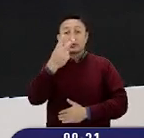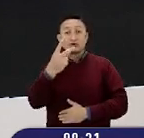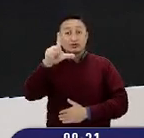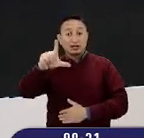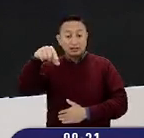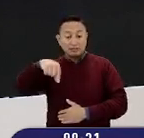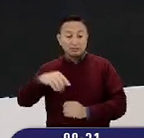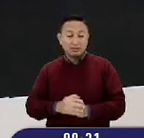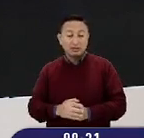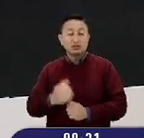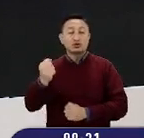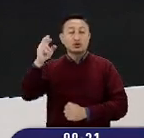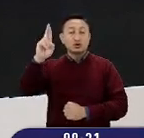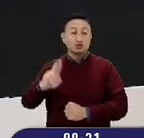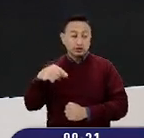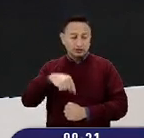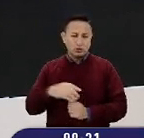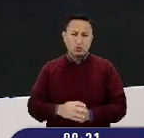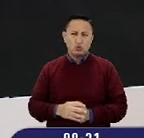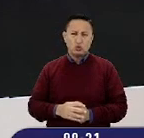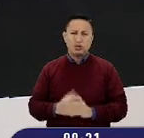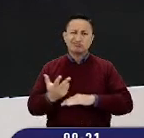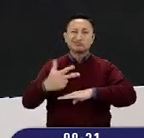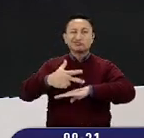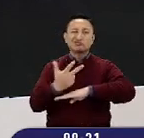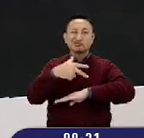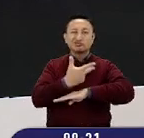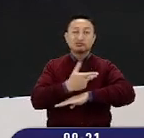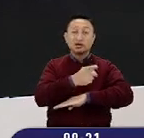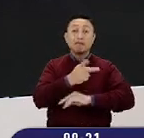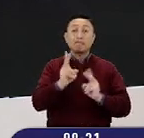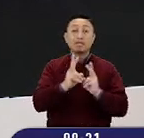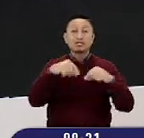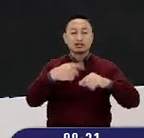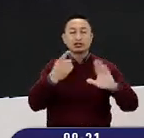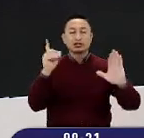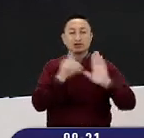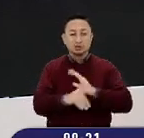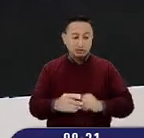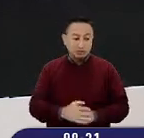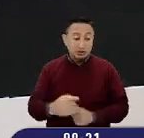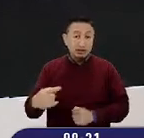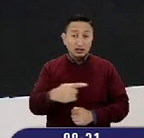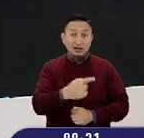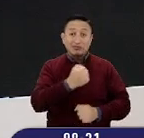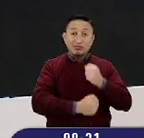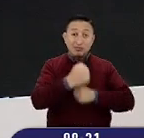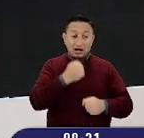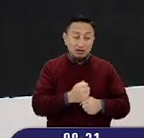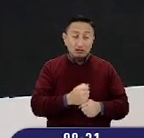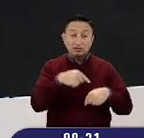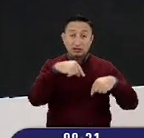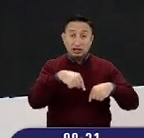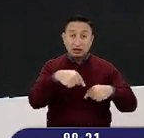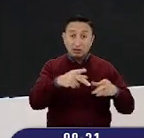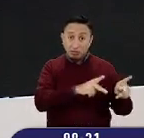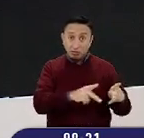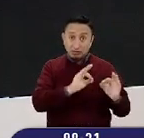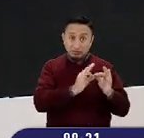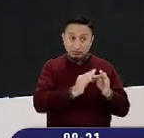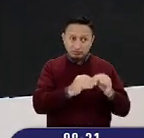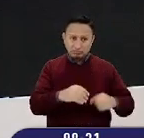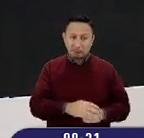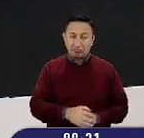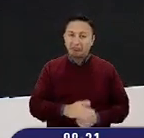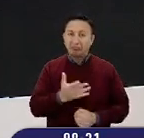Turubamba presenta baches y falta de mantenimiento. Los vecinos allá nos denuncian que son décadas sin que se incluya al barrio en un plan de reemplazo